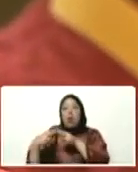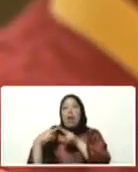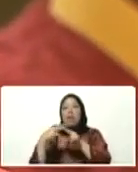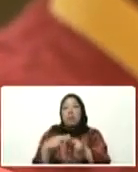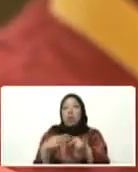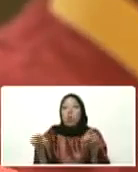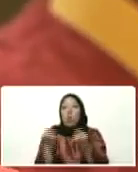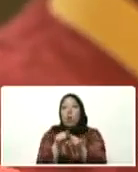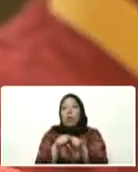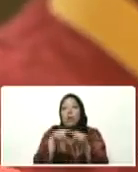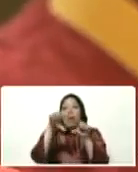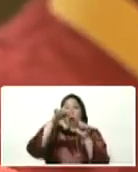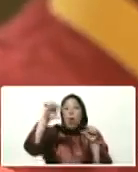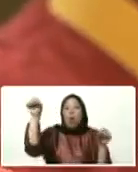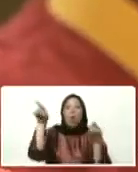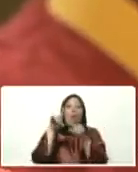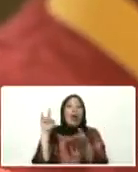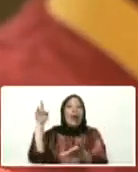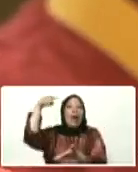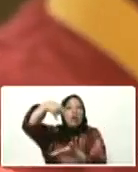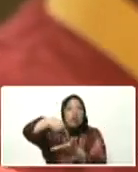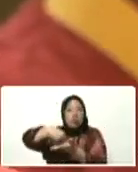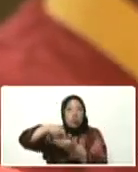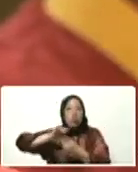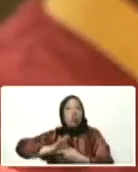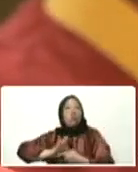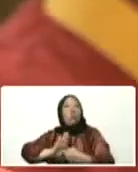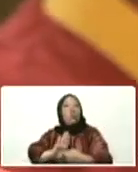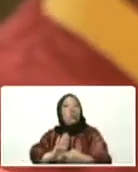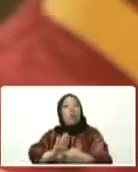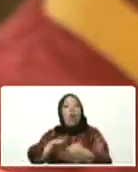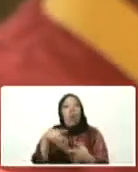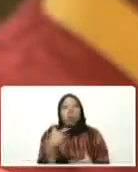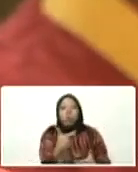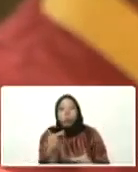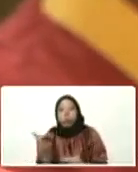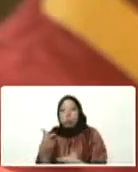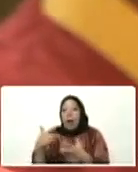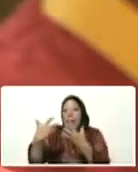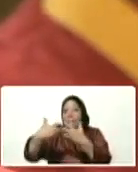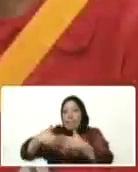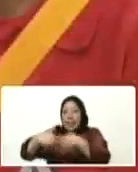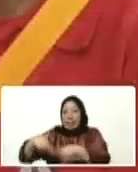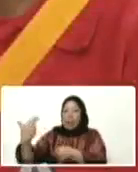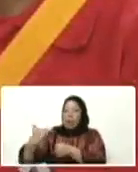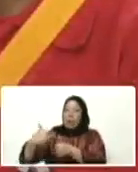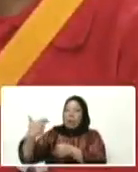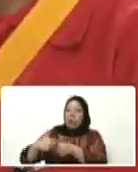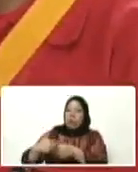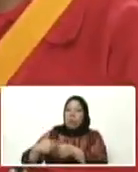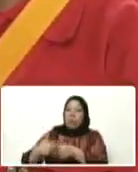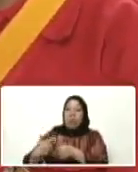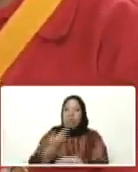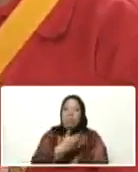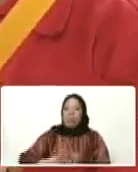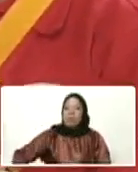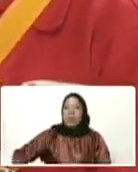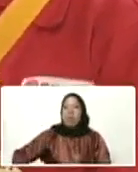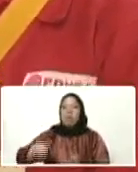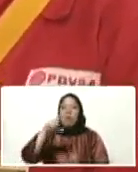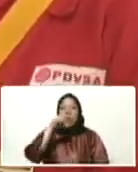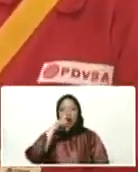réplica del sable victorioso de Carabobo a la digna representación de bomberos de Petróleos de Venezuela por el ciudadano Nicolás Maduro Moros,